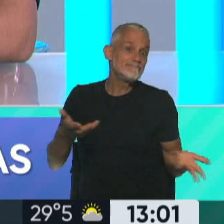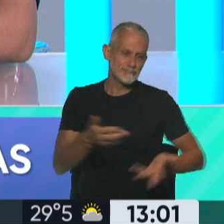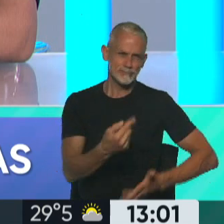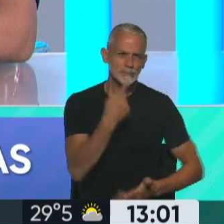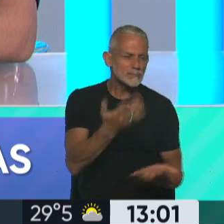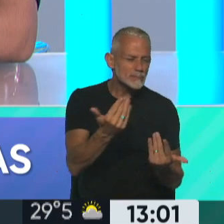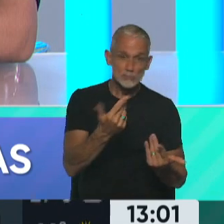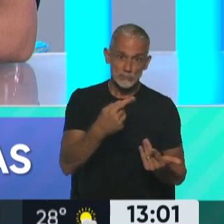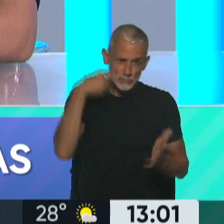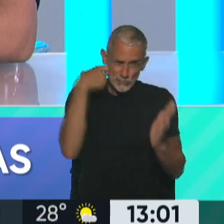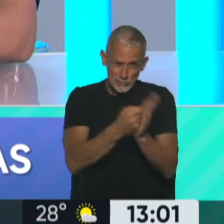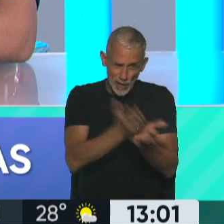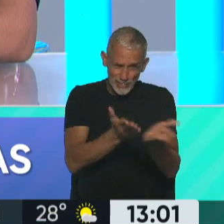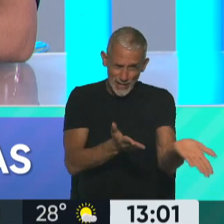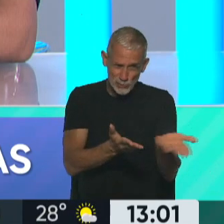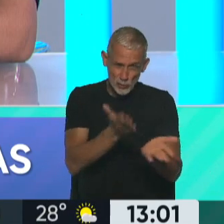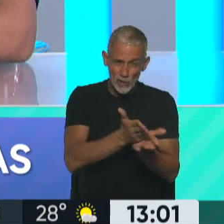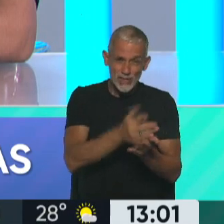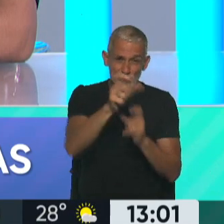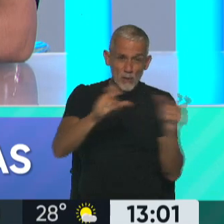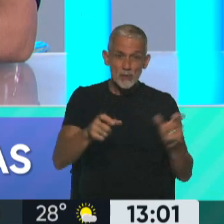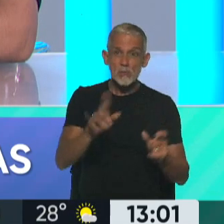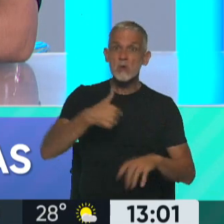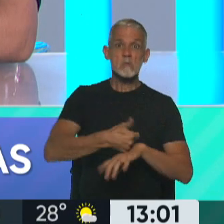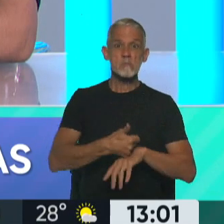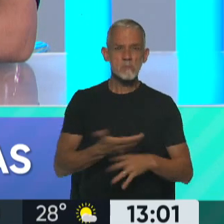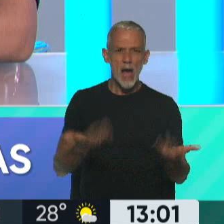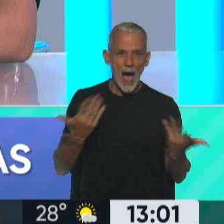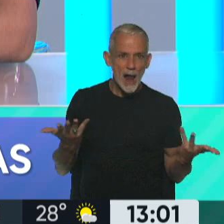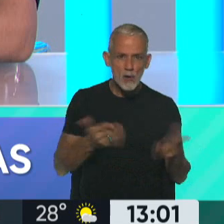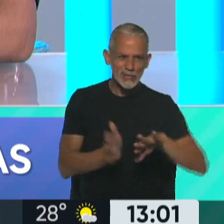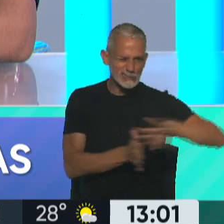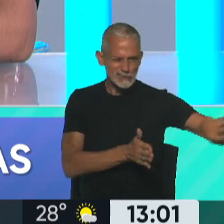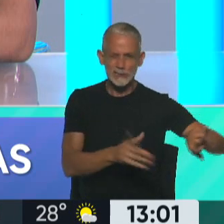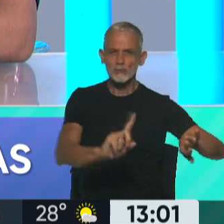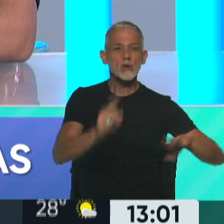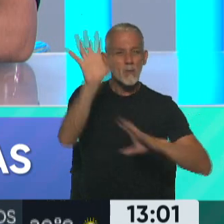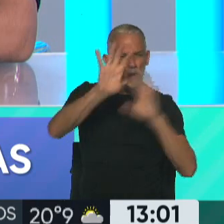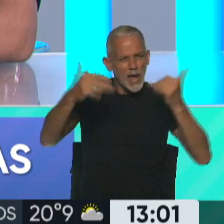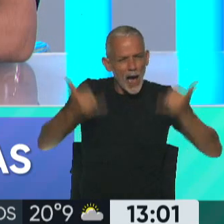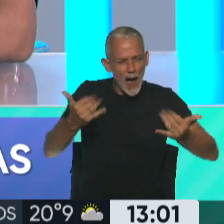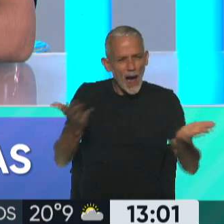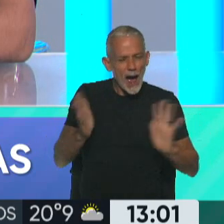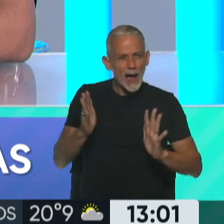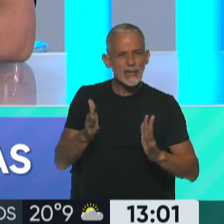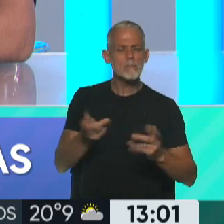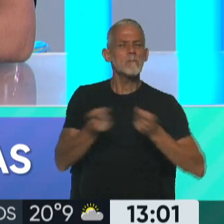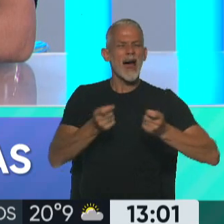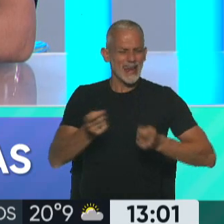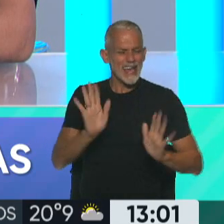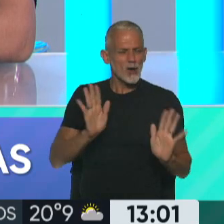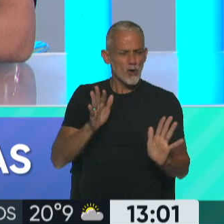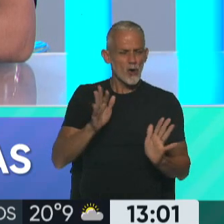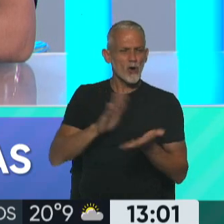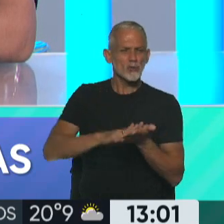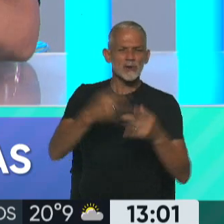de, se violan sus derechos porque ellos también tienen derecho a participar. No es exclusivo, las provincias tienen el dominio originario sobre